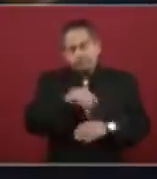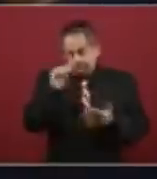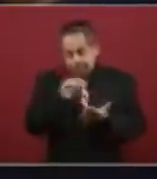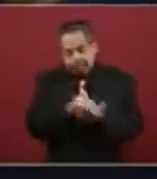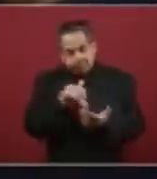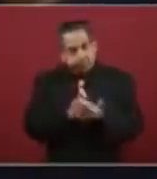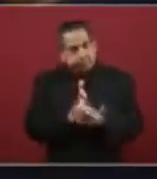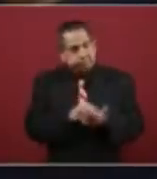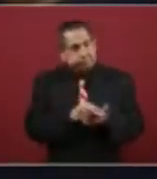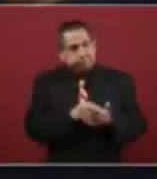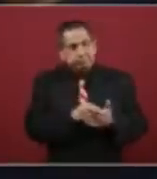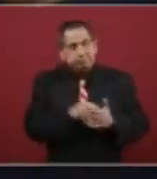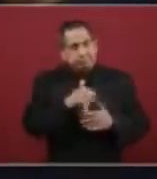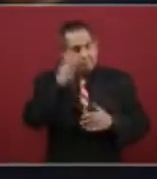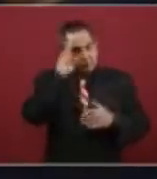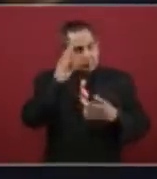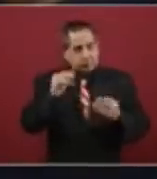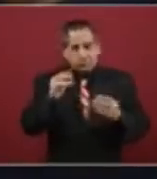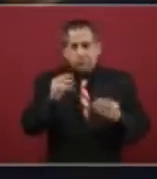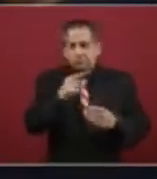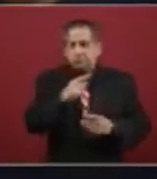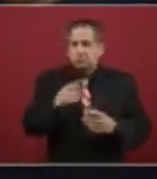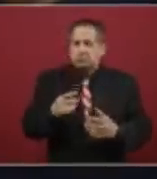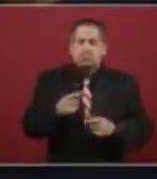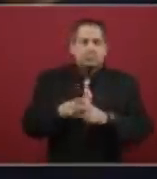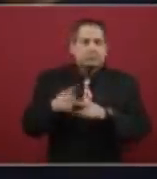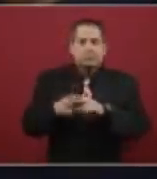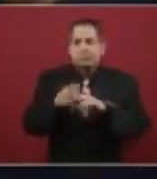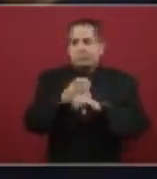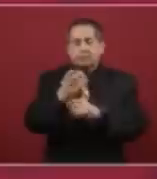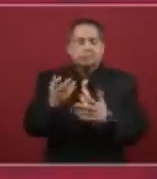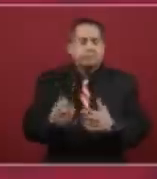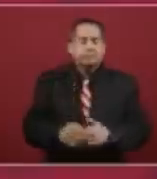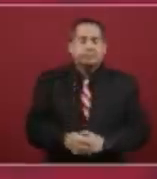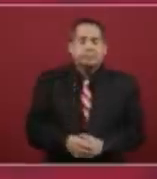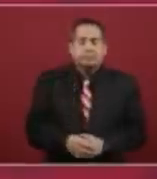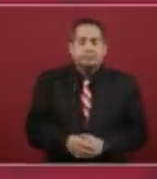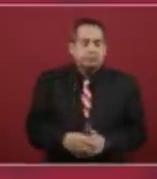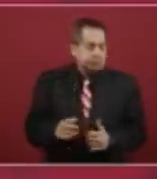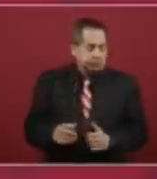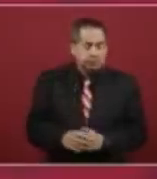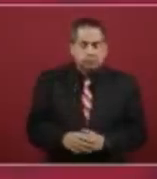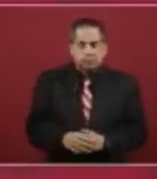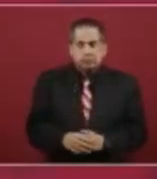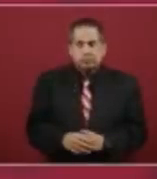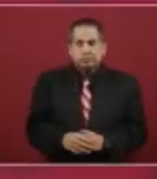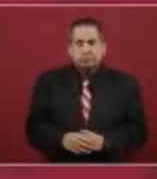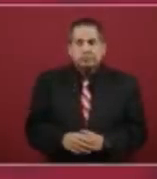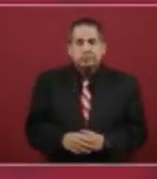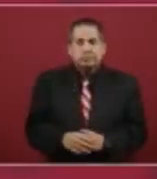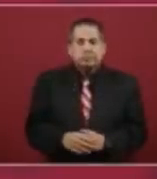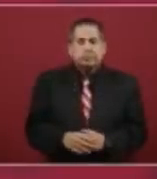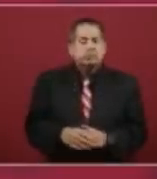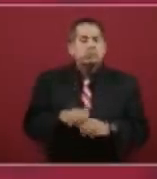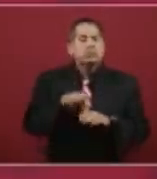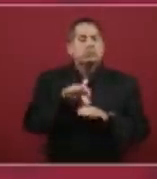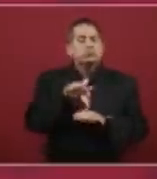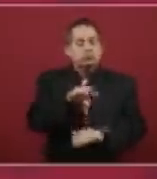creciendo los asesinatos en estas entidades, en estas ciudades. Bueno, acerca del